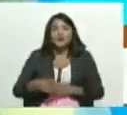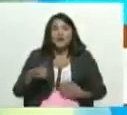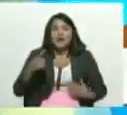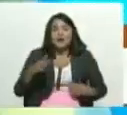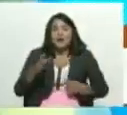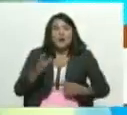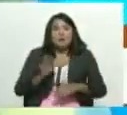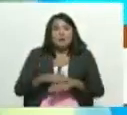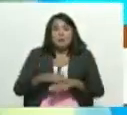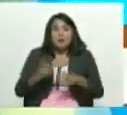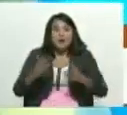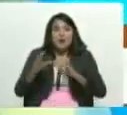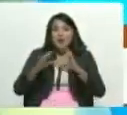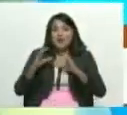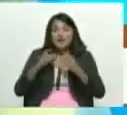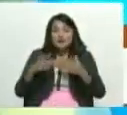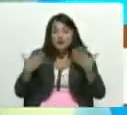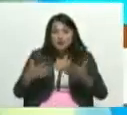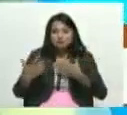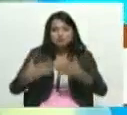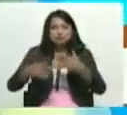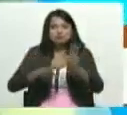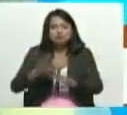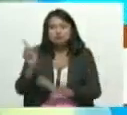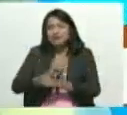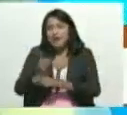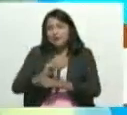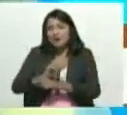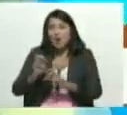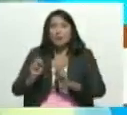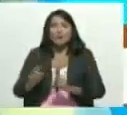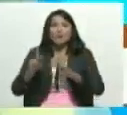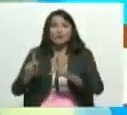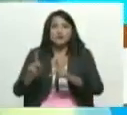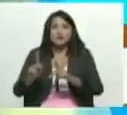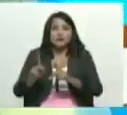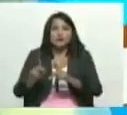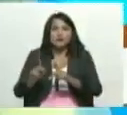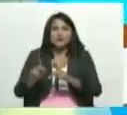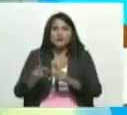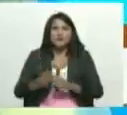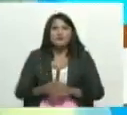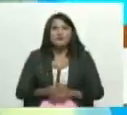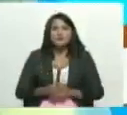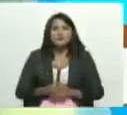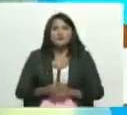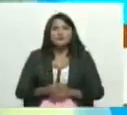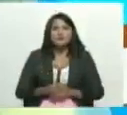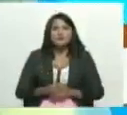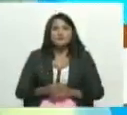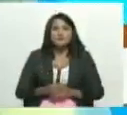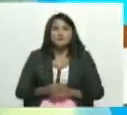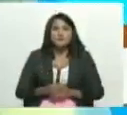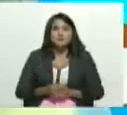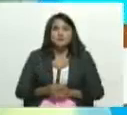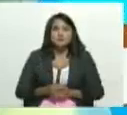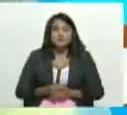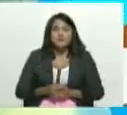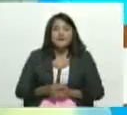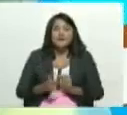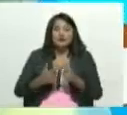en el tema de la comunicación que la batalla era mediática porque se desarrollaba en el escenario de los medios el concepto de pueblo